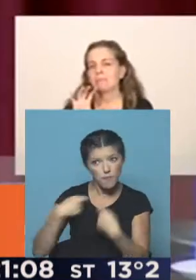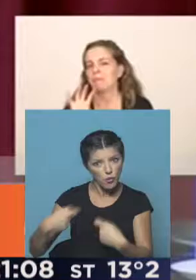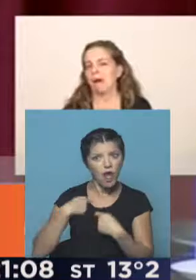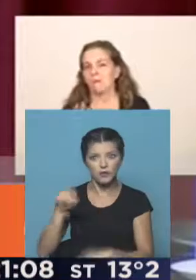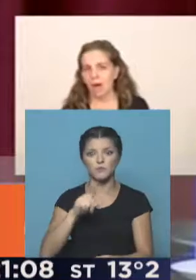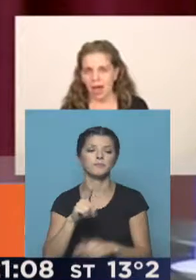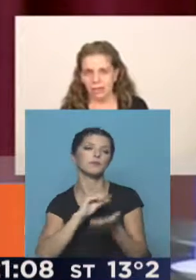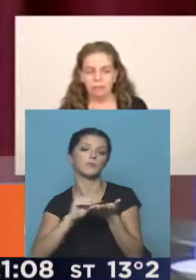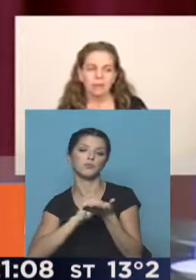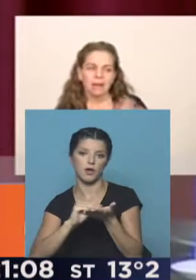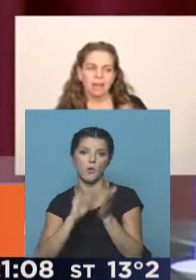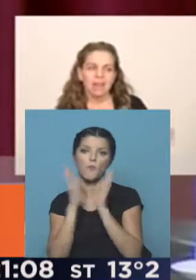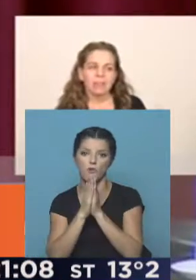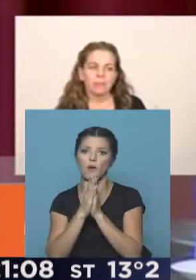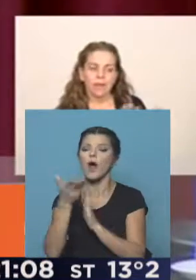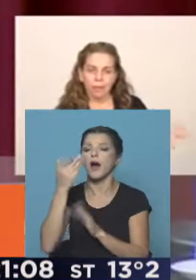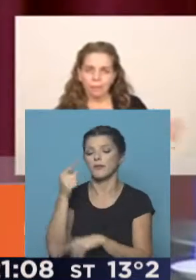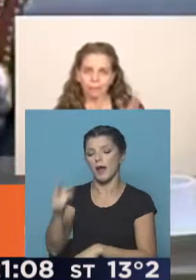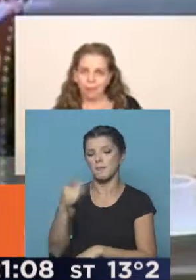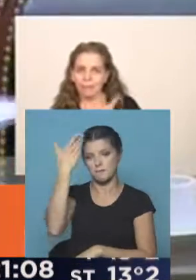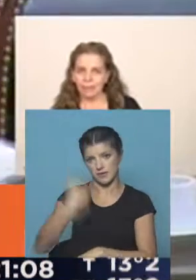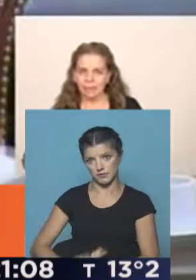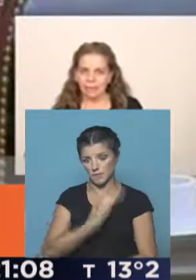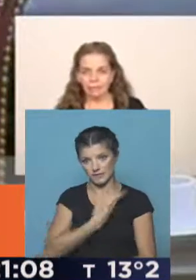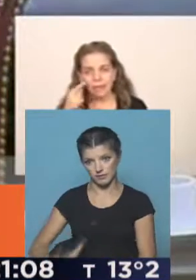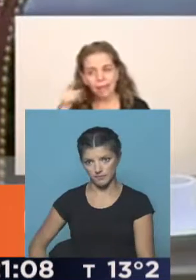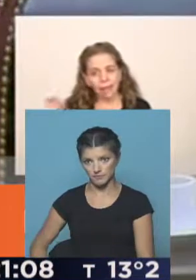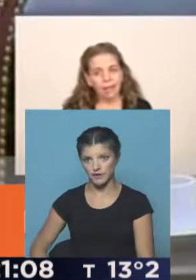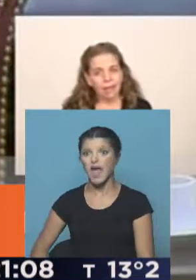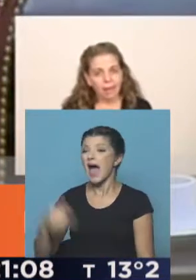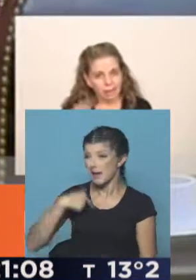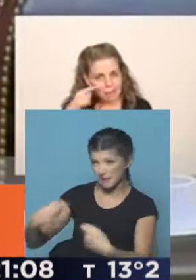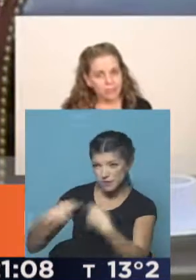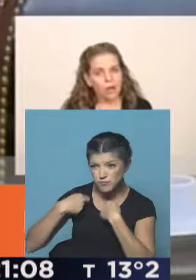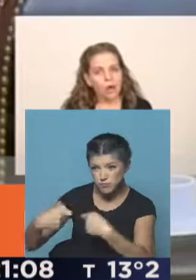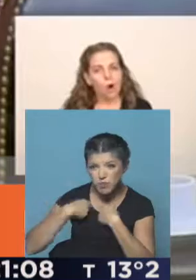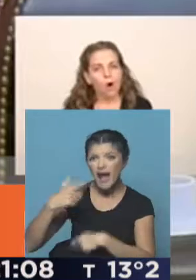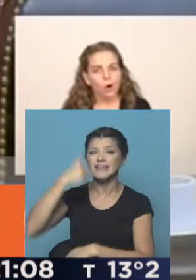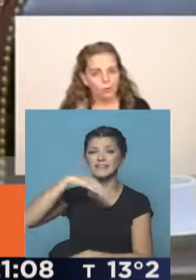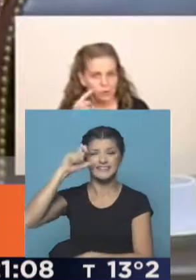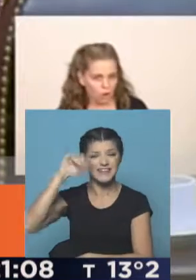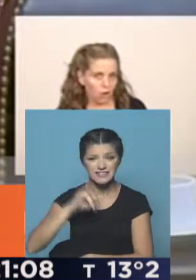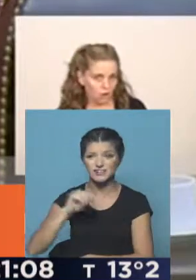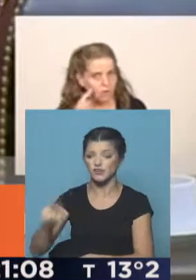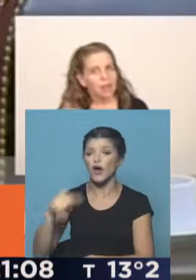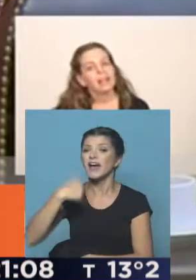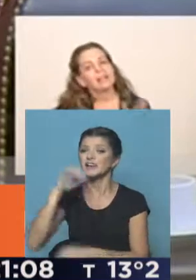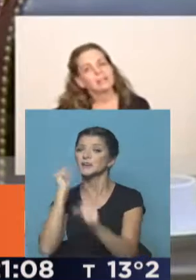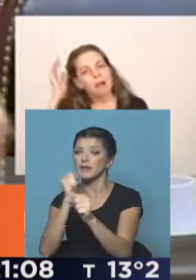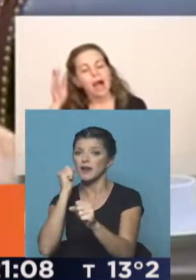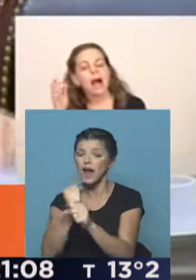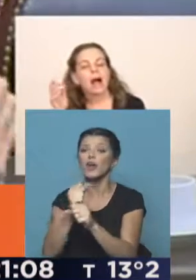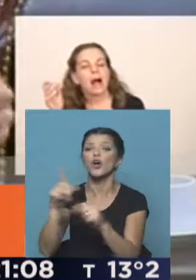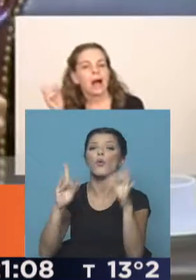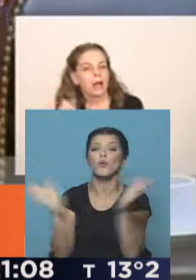Diputado. Diríjase a la presidencia. Con la corrupción Sánchez no me va a correr. Que se va a laburar con Quintana y Lopetegui